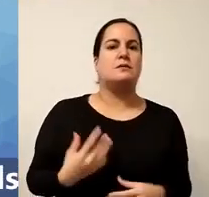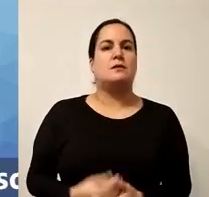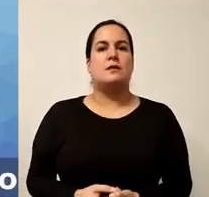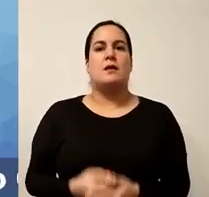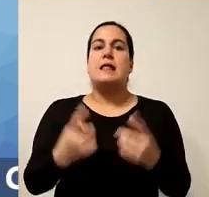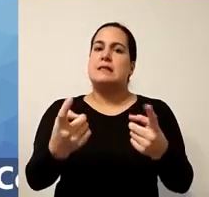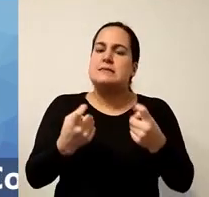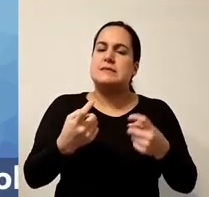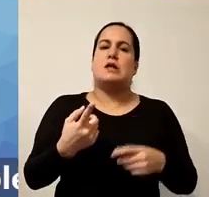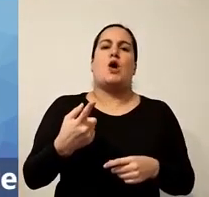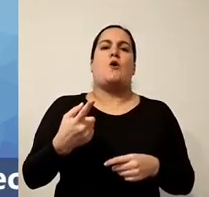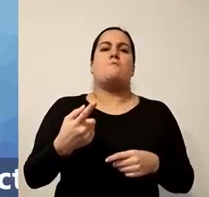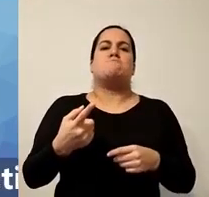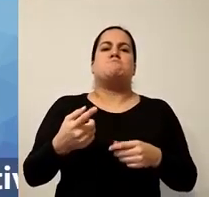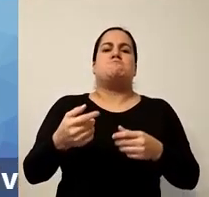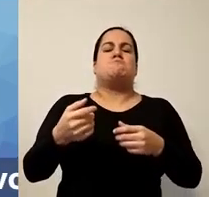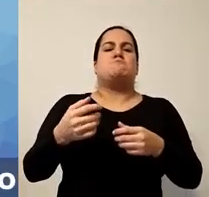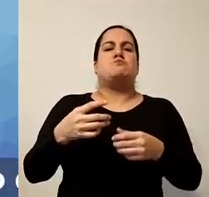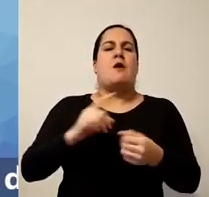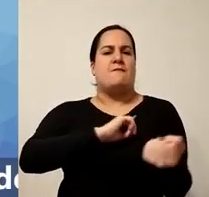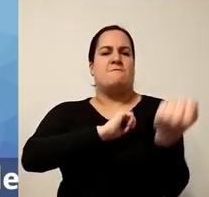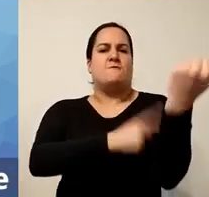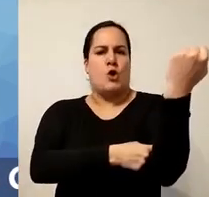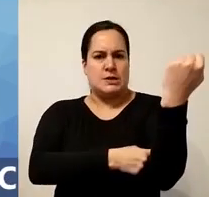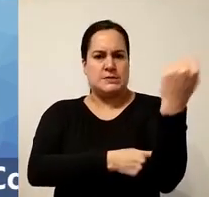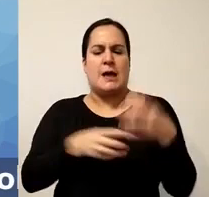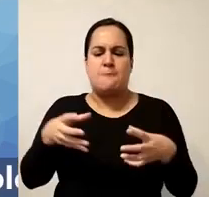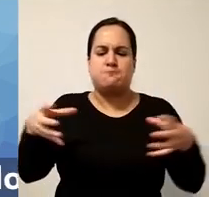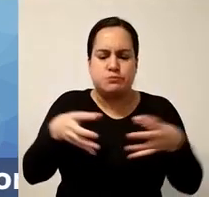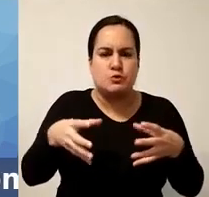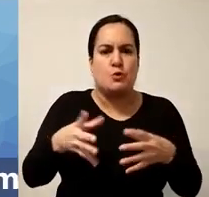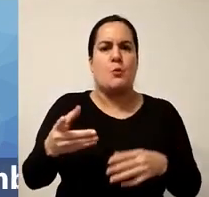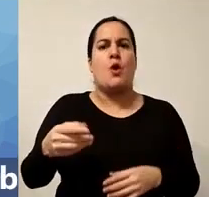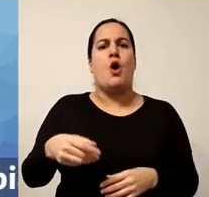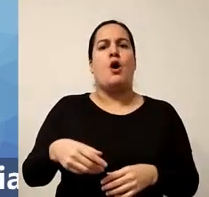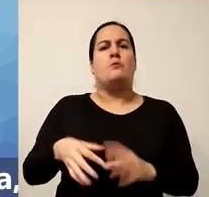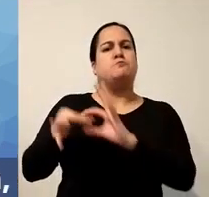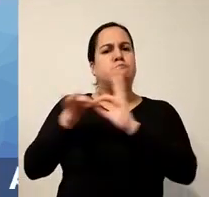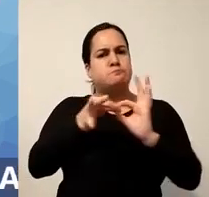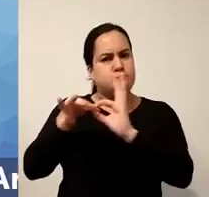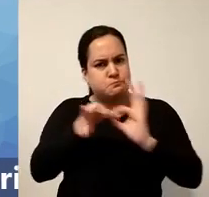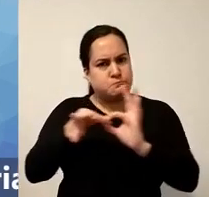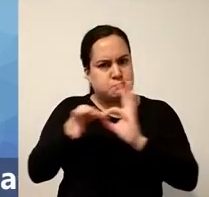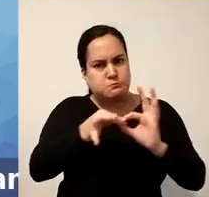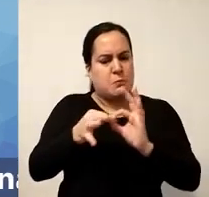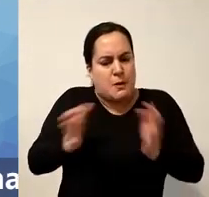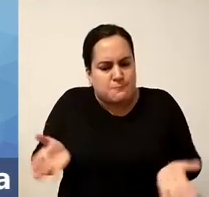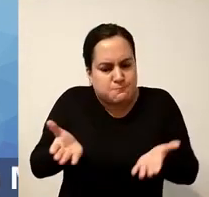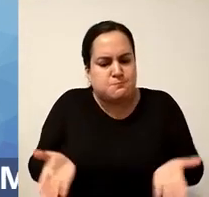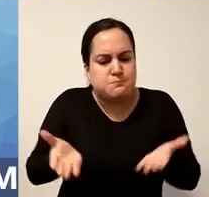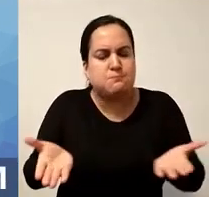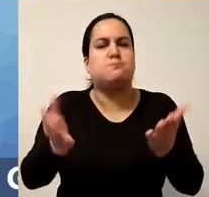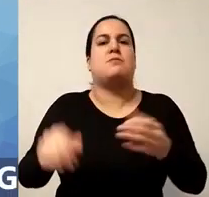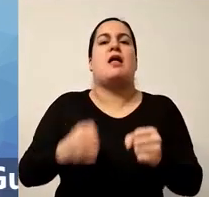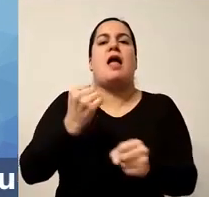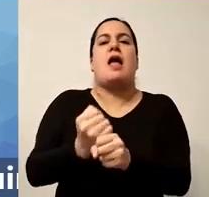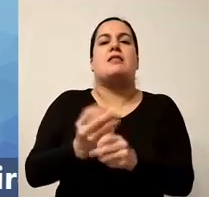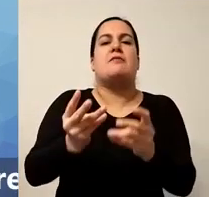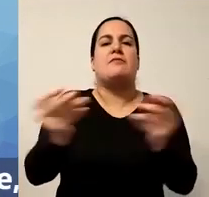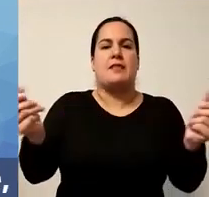justamente a avanzar en ese sentido y empieza por el no pago de la deuda externa